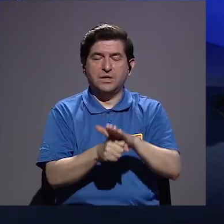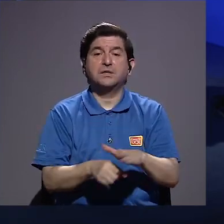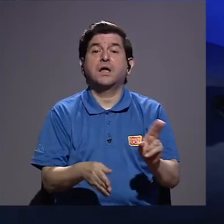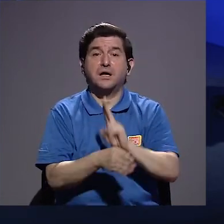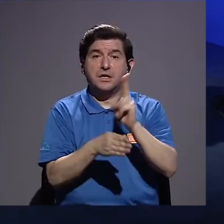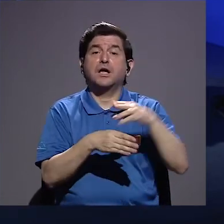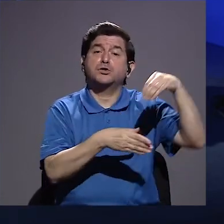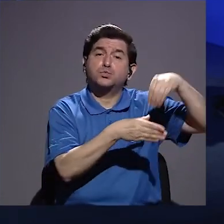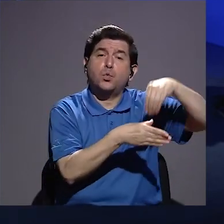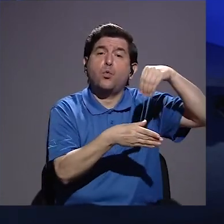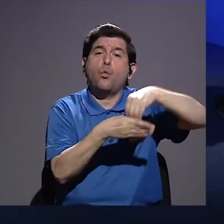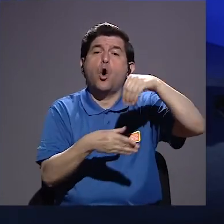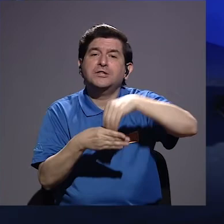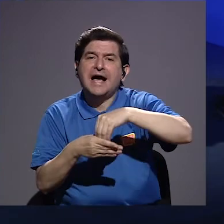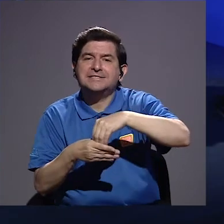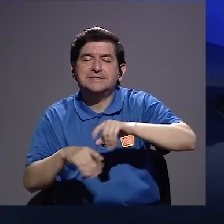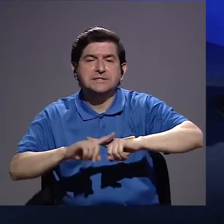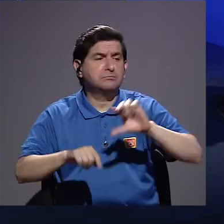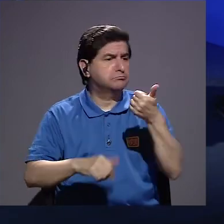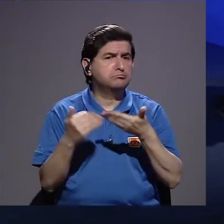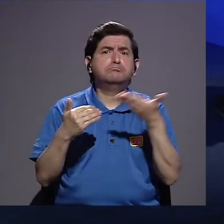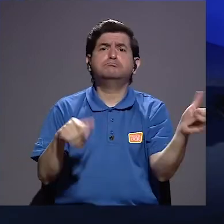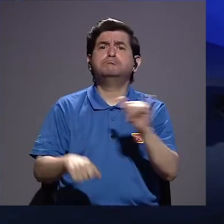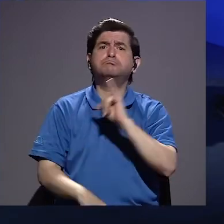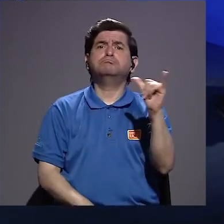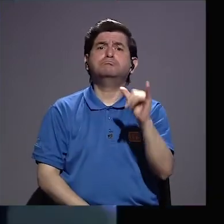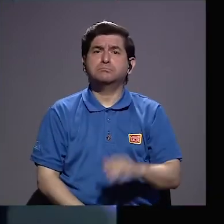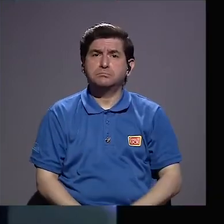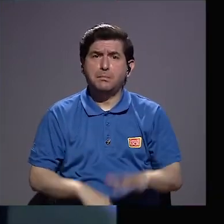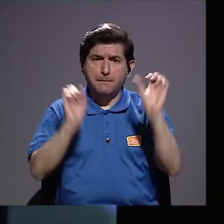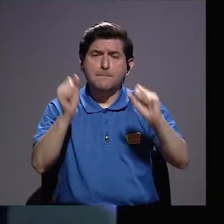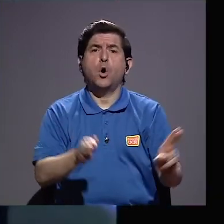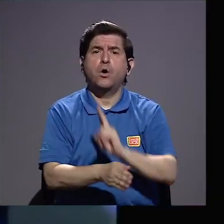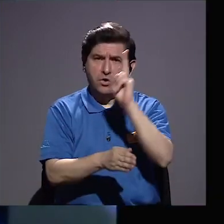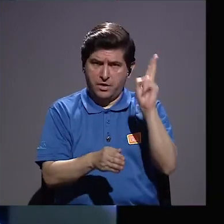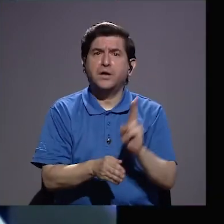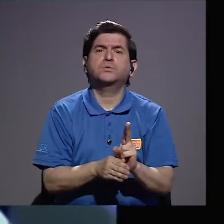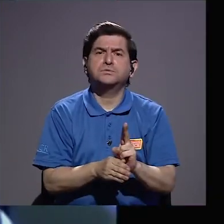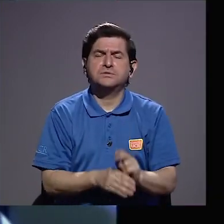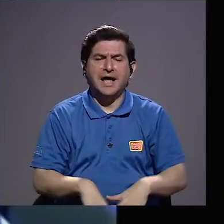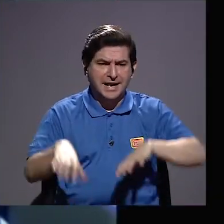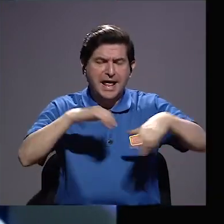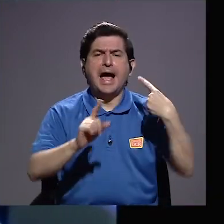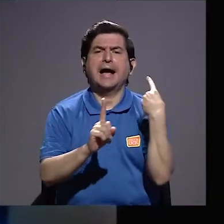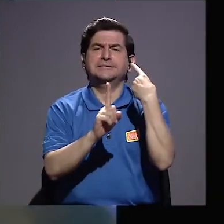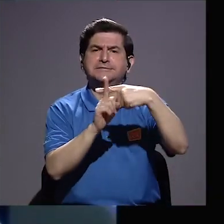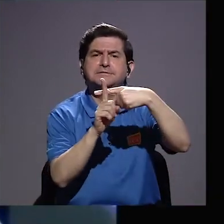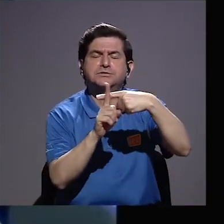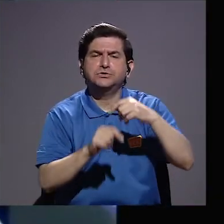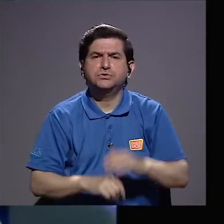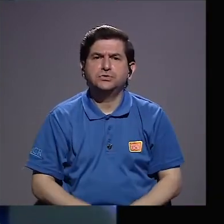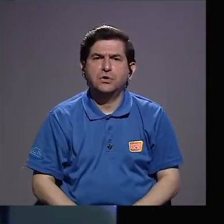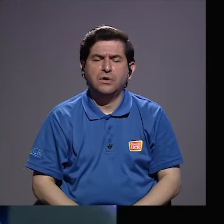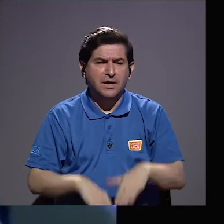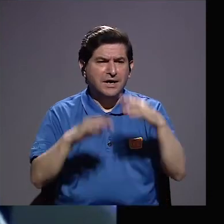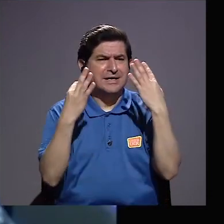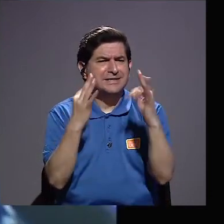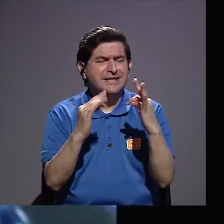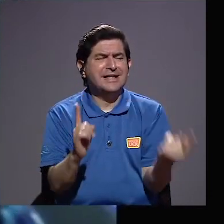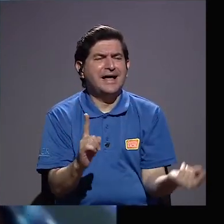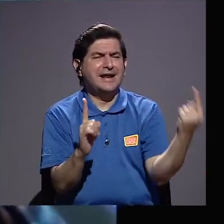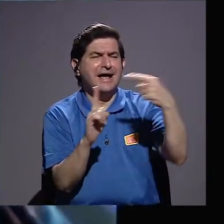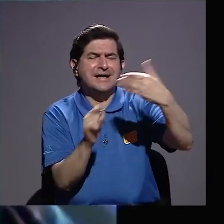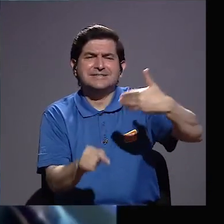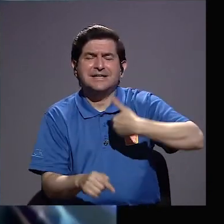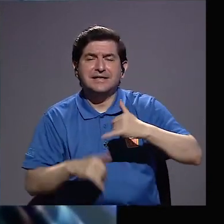que se usa mucho en cuotas, pero que podría usarse en muchas cosas más. Podría usarse las acciones afirmativas en lograr